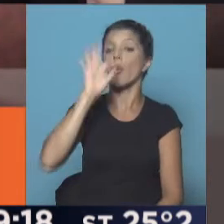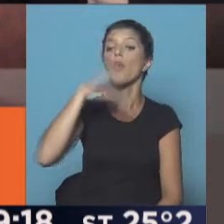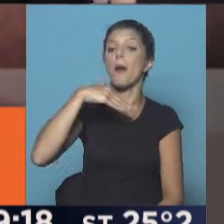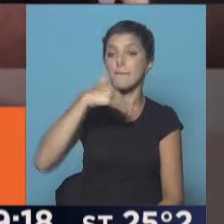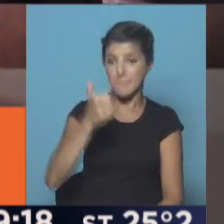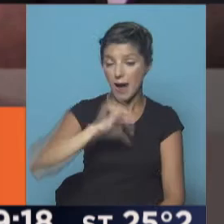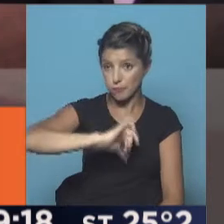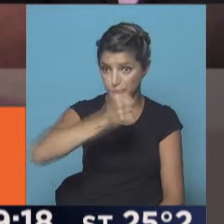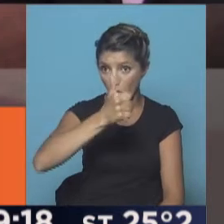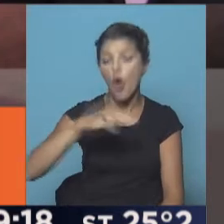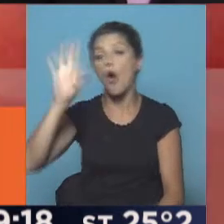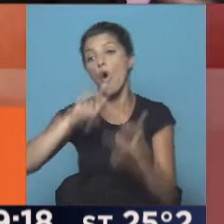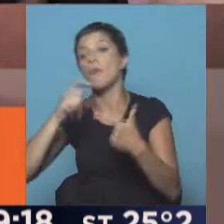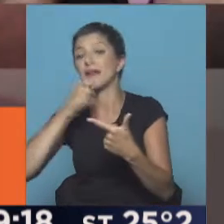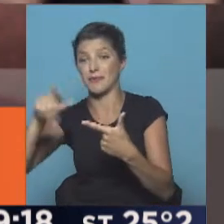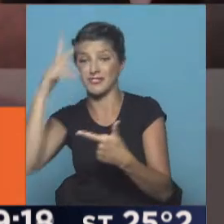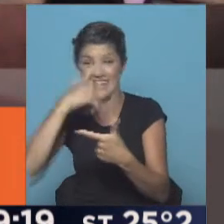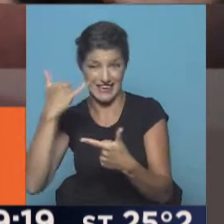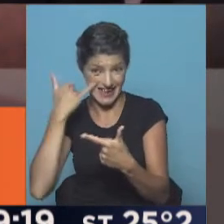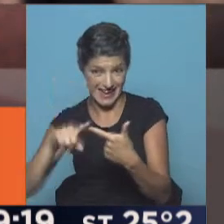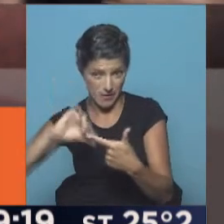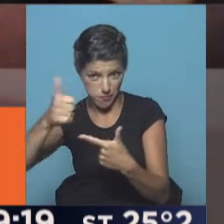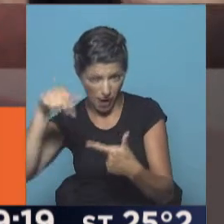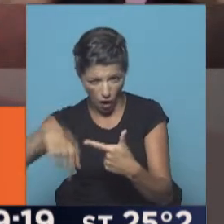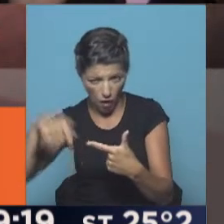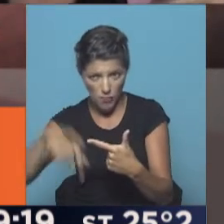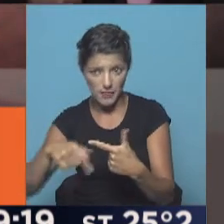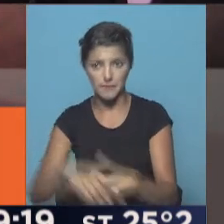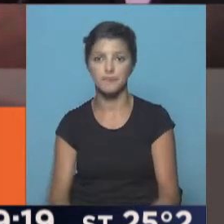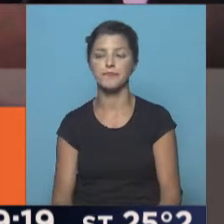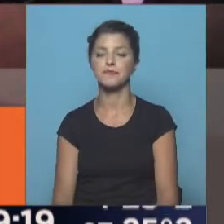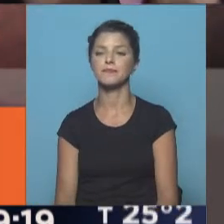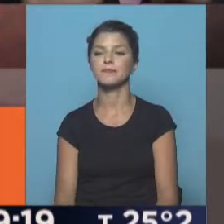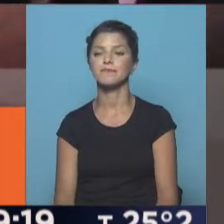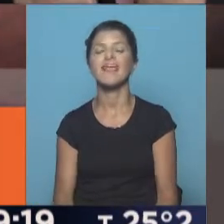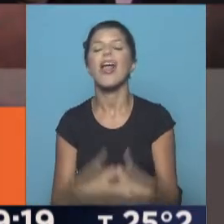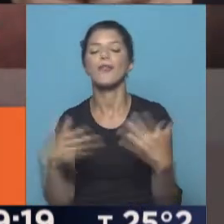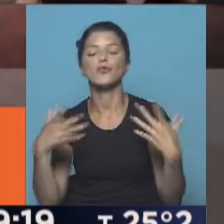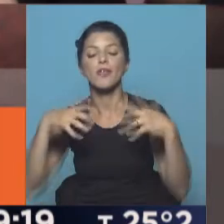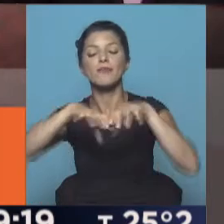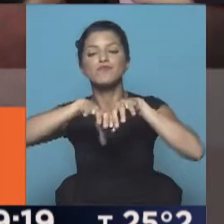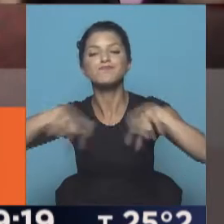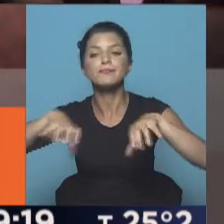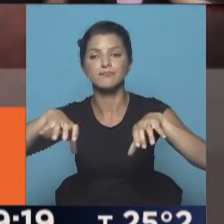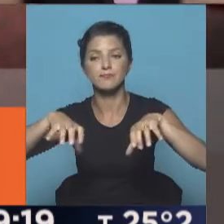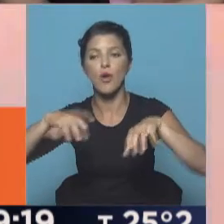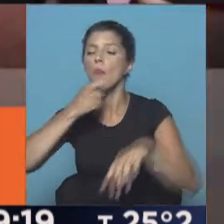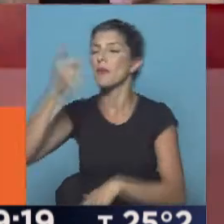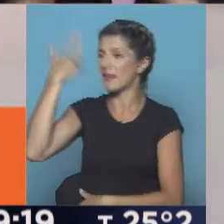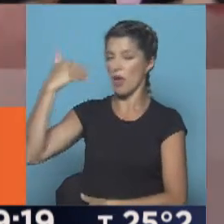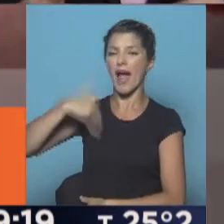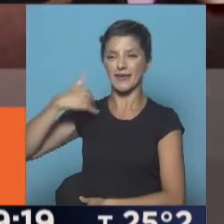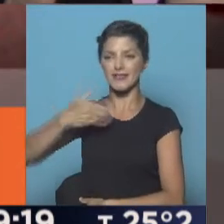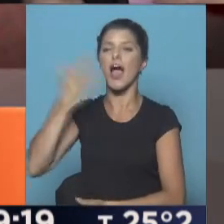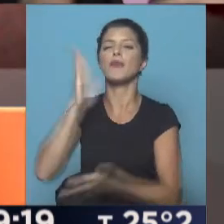ocurrido el triunfo de Hillary Clinton. Es decir, eso te da la temperatura de los dos países. Hay la división que hay. En la Argentina se habló mucho de la grieta,